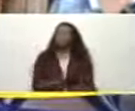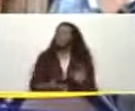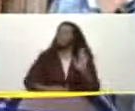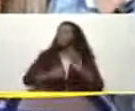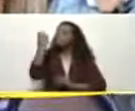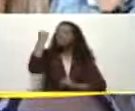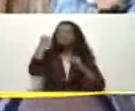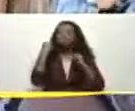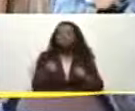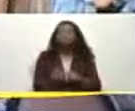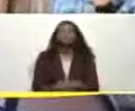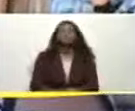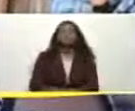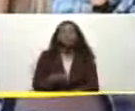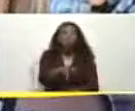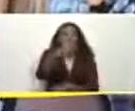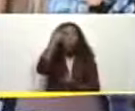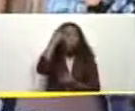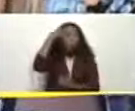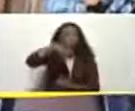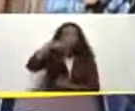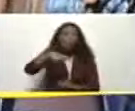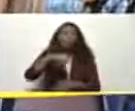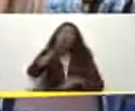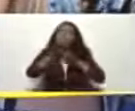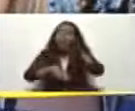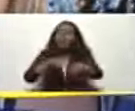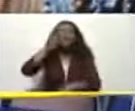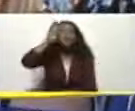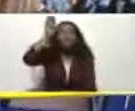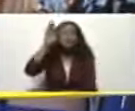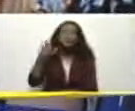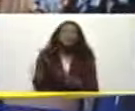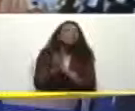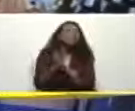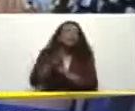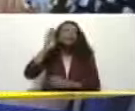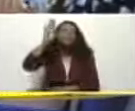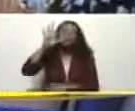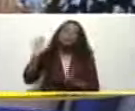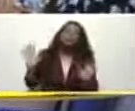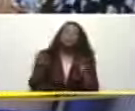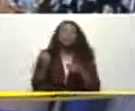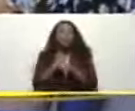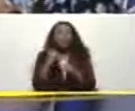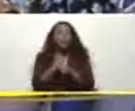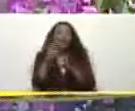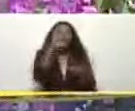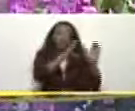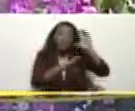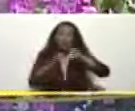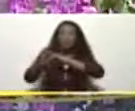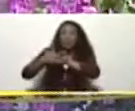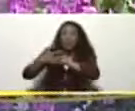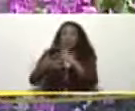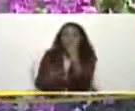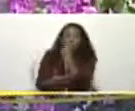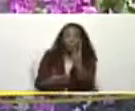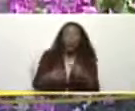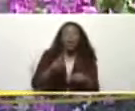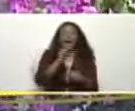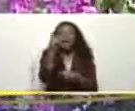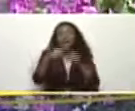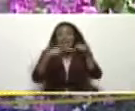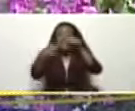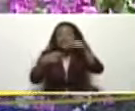Hoy estamos dando nuevos pasos hacia el futuro. Hablar de la ciencia y la tecnología en el siglo